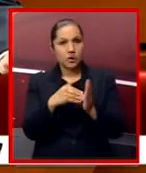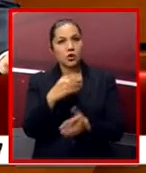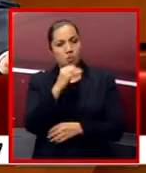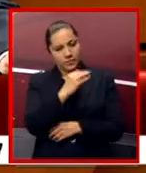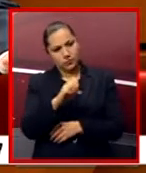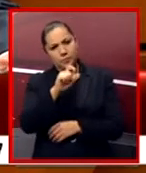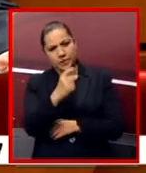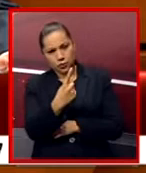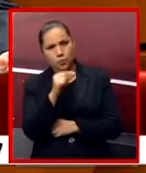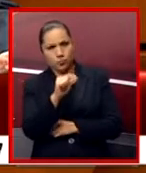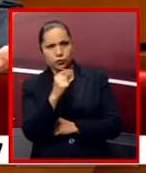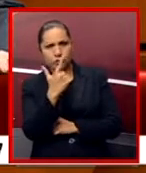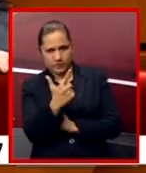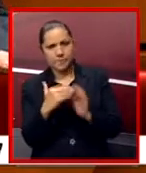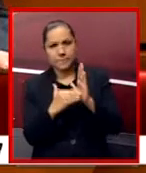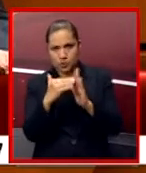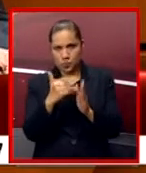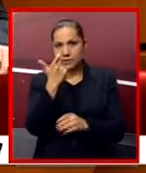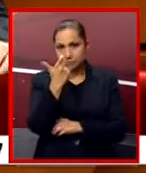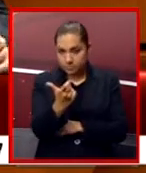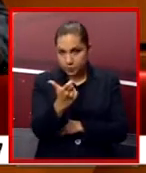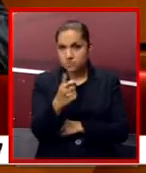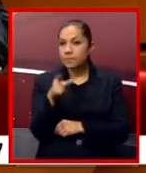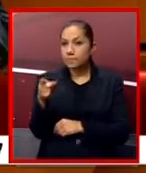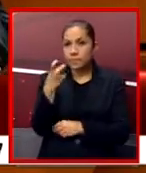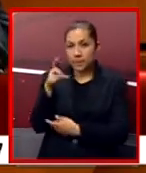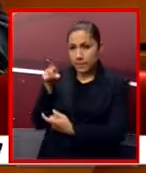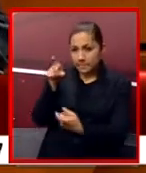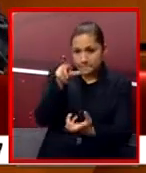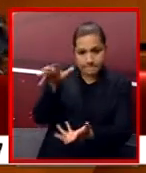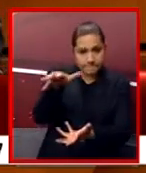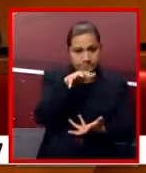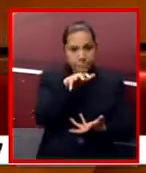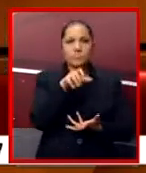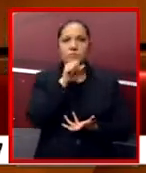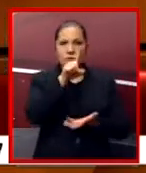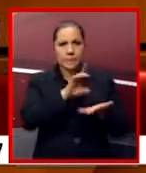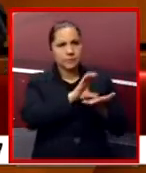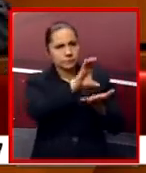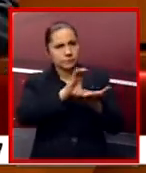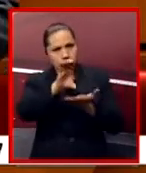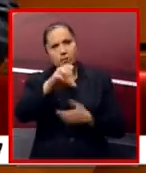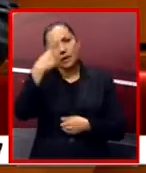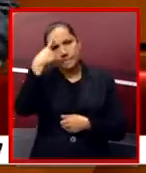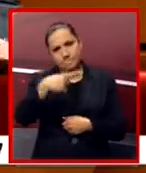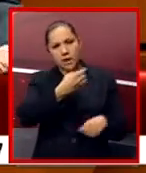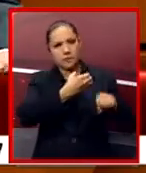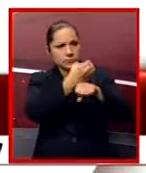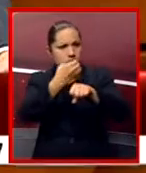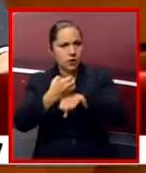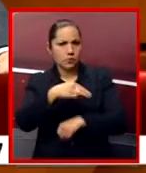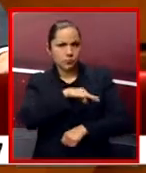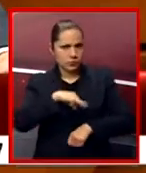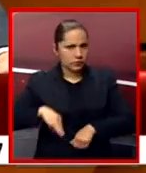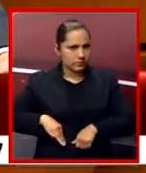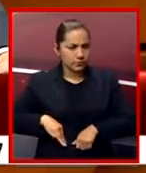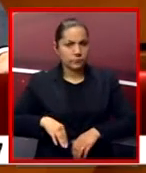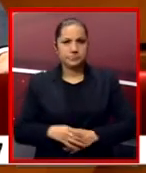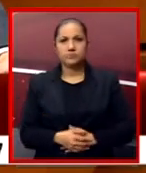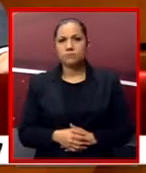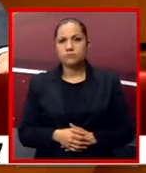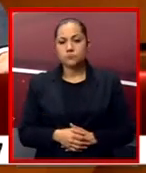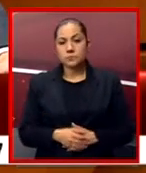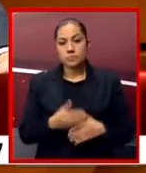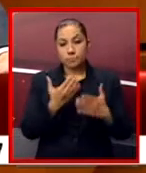2.902.721.9 millones de pesos en beneficio de entidades federativas y de municipios. Hay,